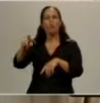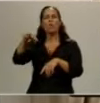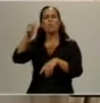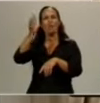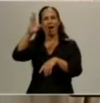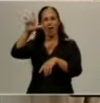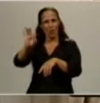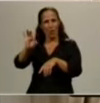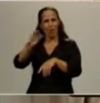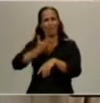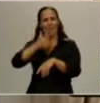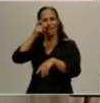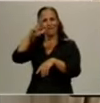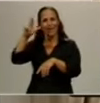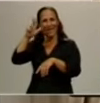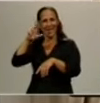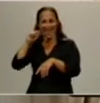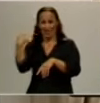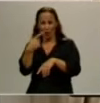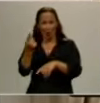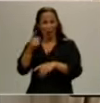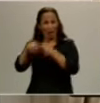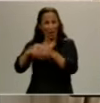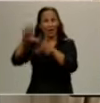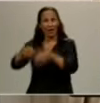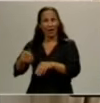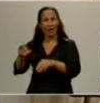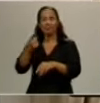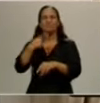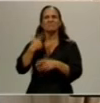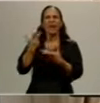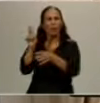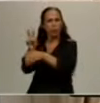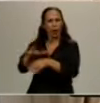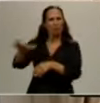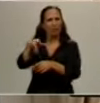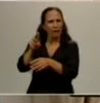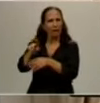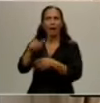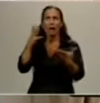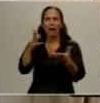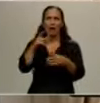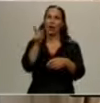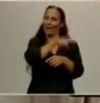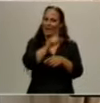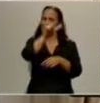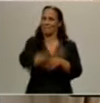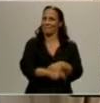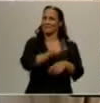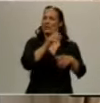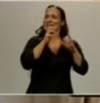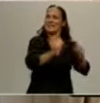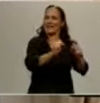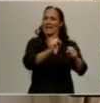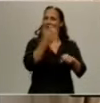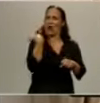Ferreira, me preguntaron si se iba a proteger a alguien, concretamente si se iba a proteger a quien era entonces secretario general